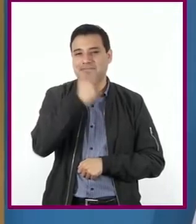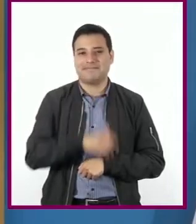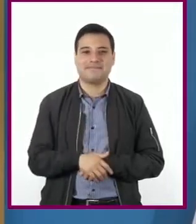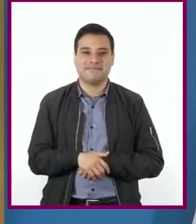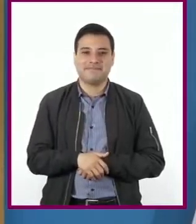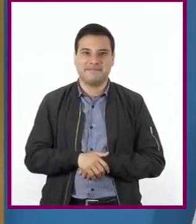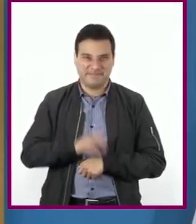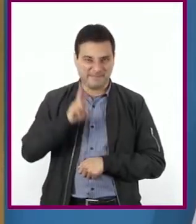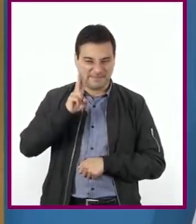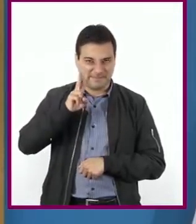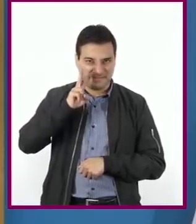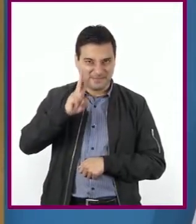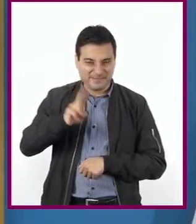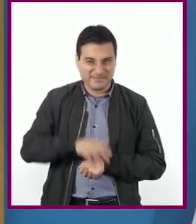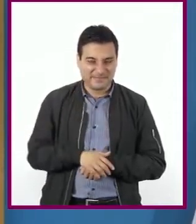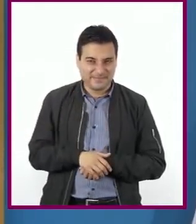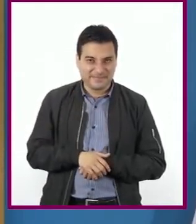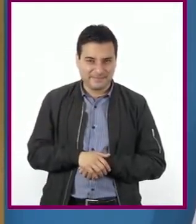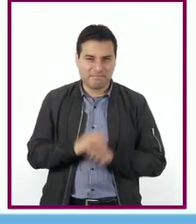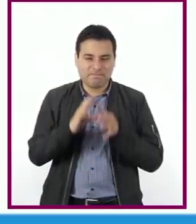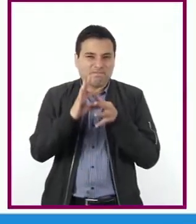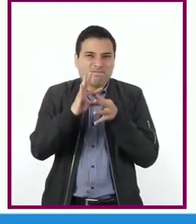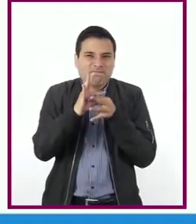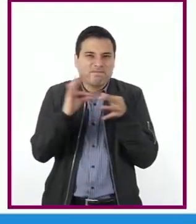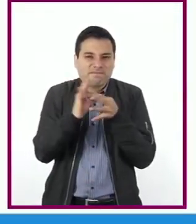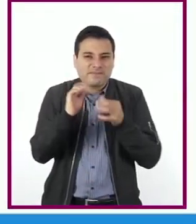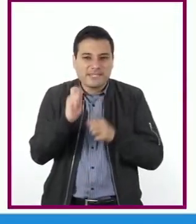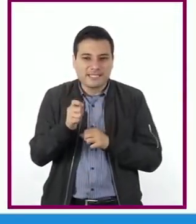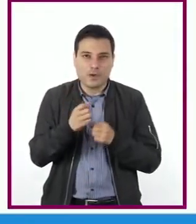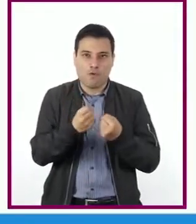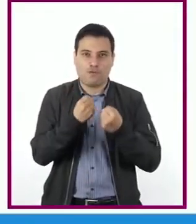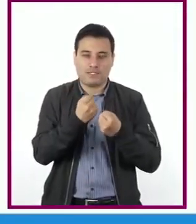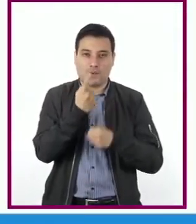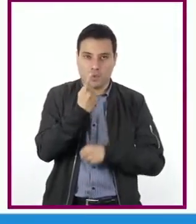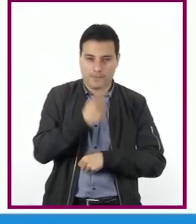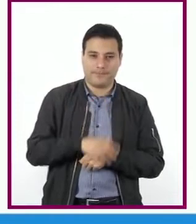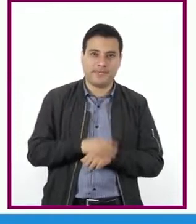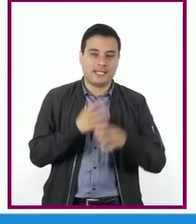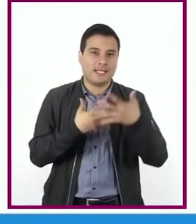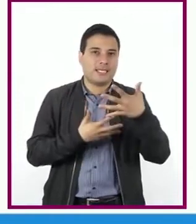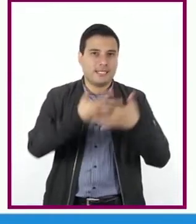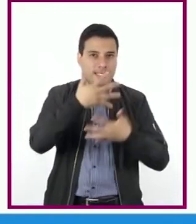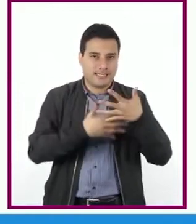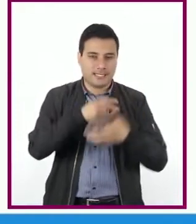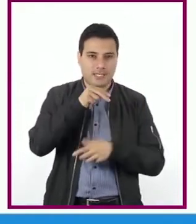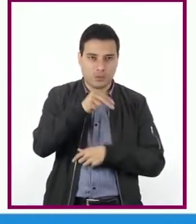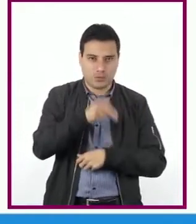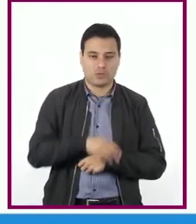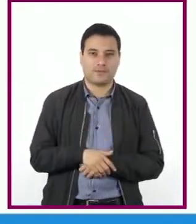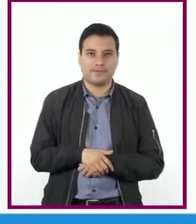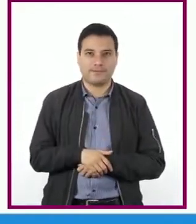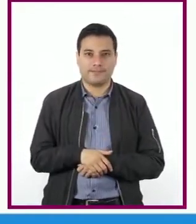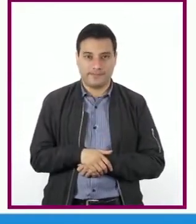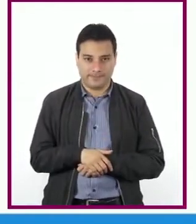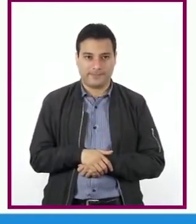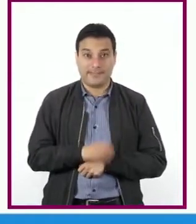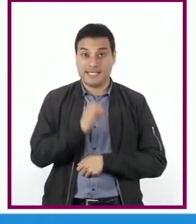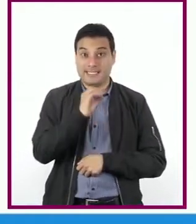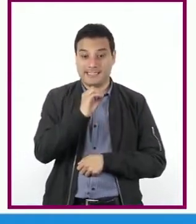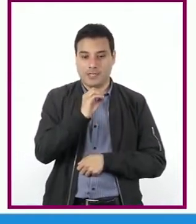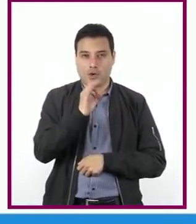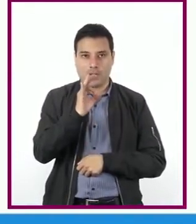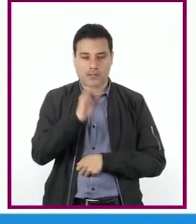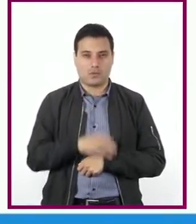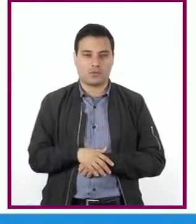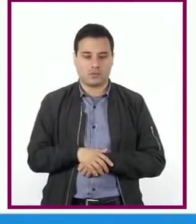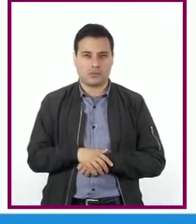Lo que acabamos de ver se describe así. Fuerza 1 es igual a 15 newtons a 0 grados porque